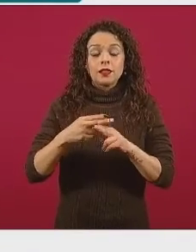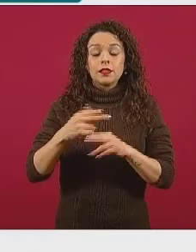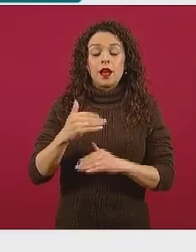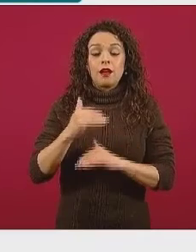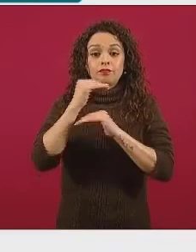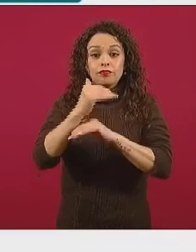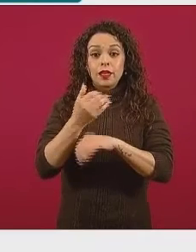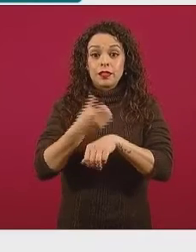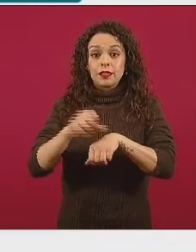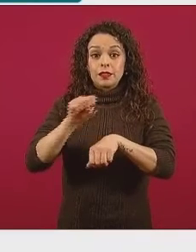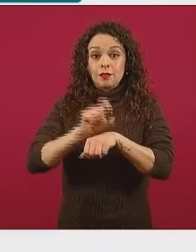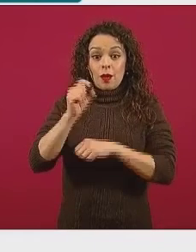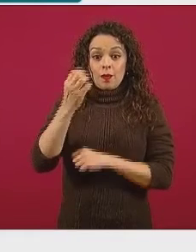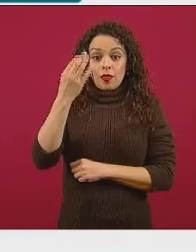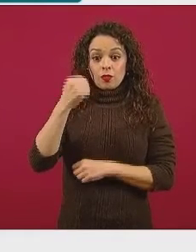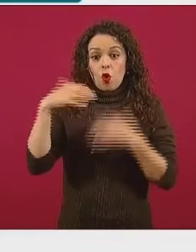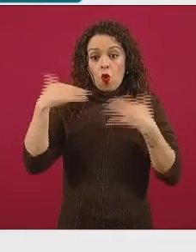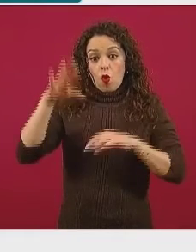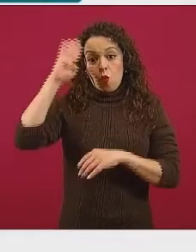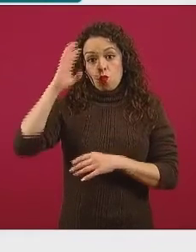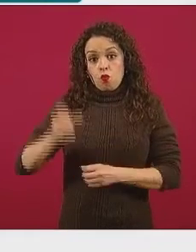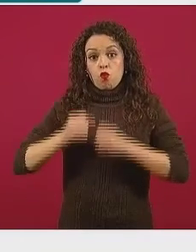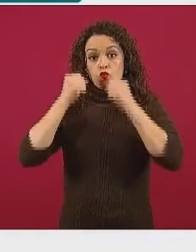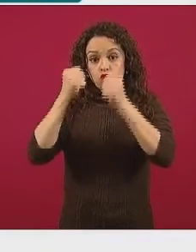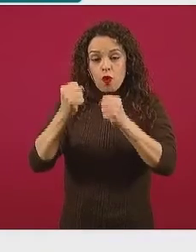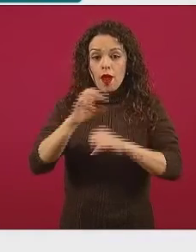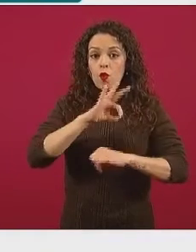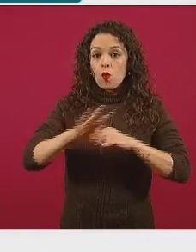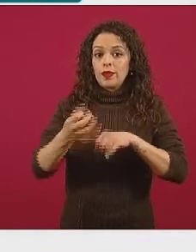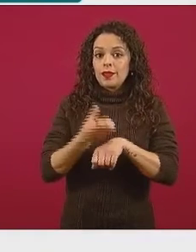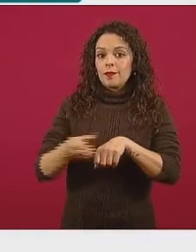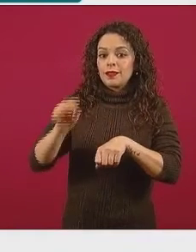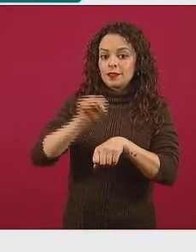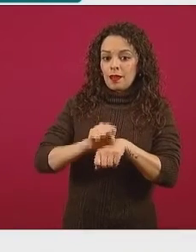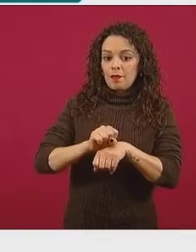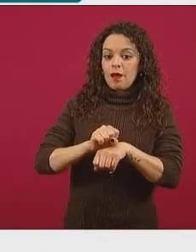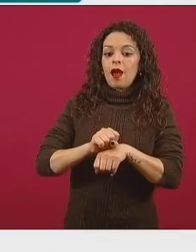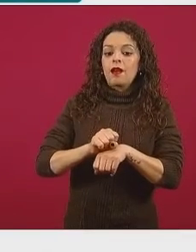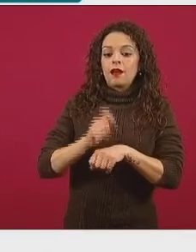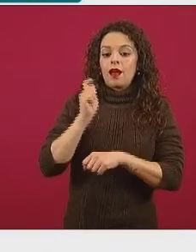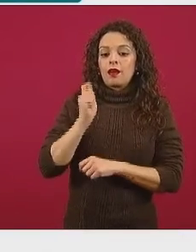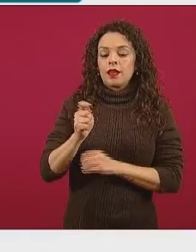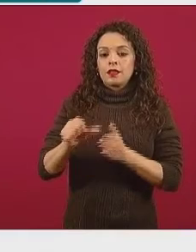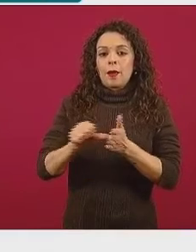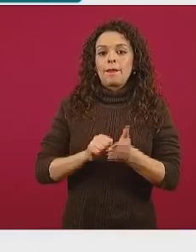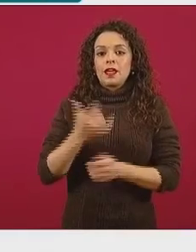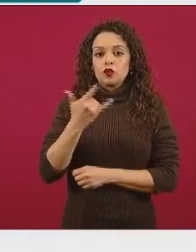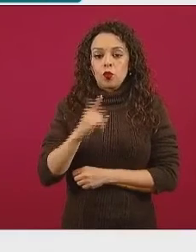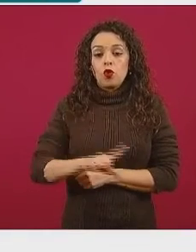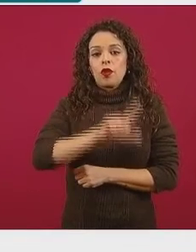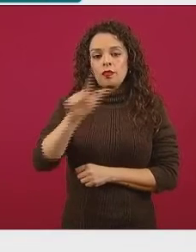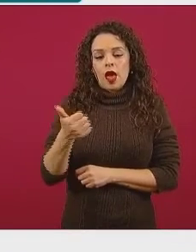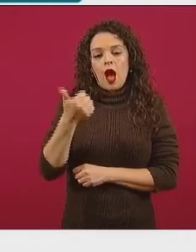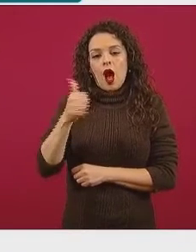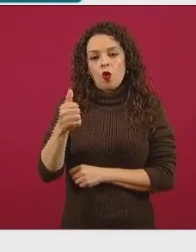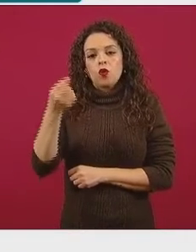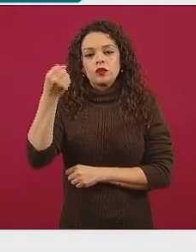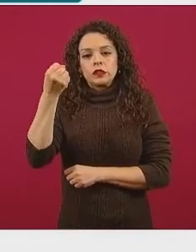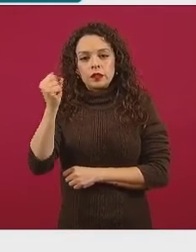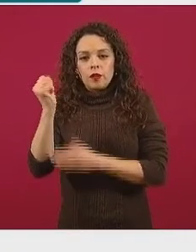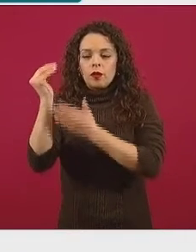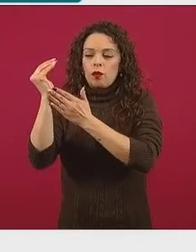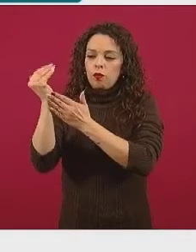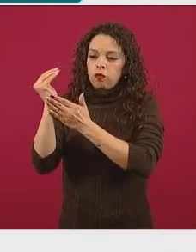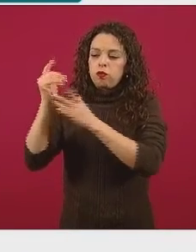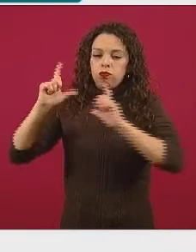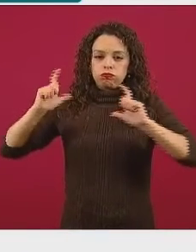que es la última semana del mes de julio, y posteriormente tuvimos agosto y septiembre de reducción, llegamos a un punto